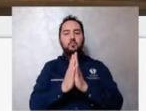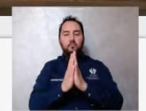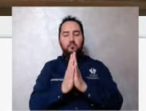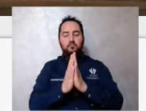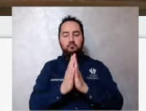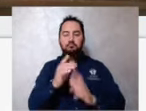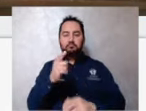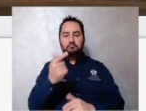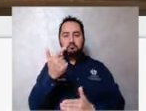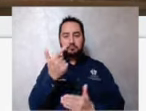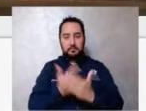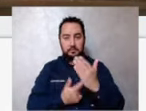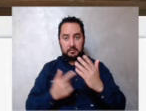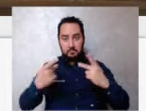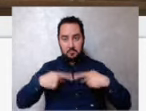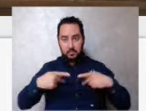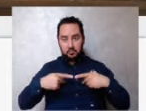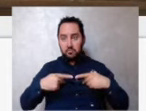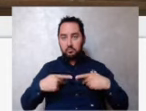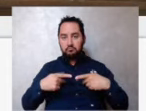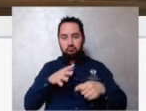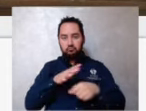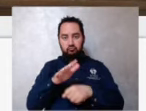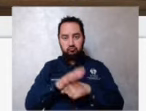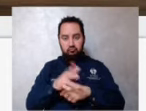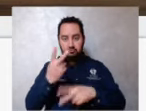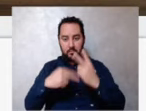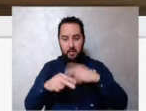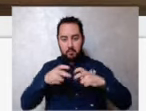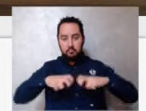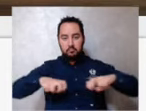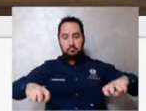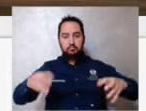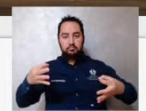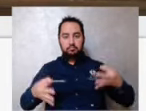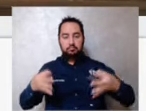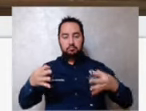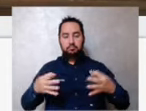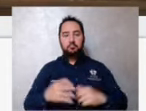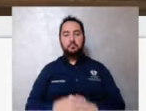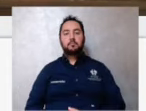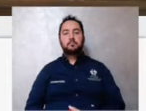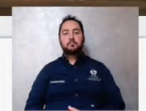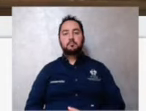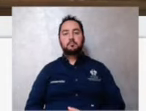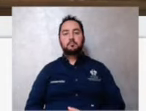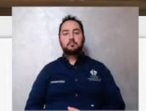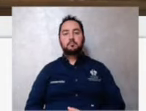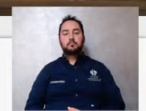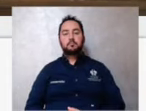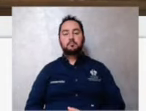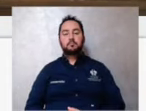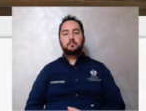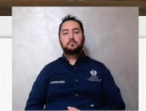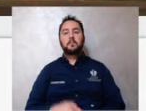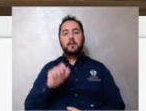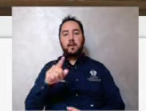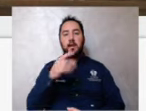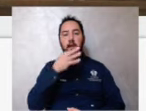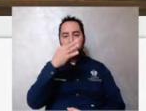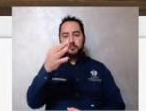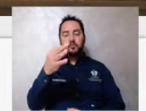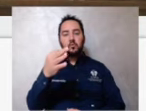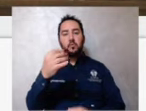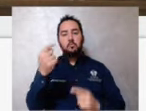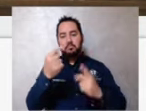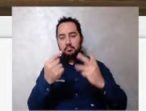el quórum legal y asistencia de quienes integramos el pleno del Tribunal Estatal Electoral de Chihuahua e informar